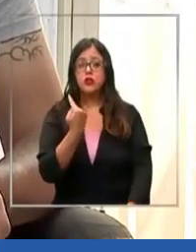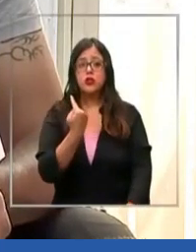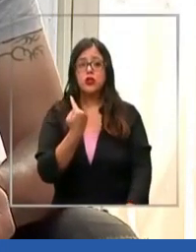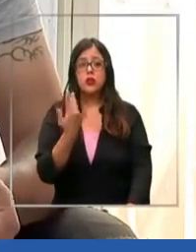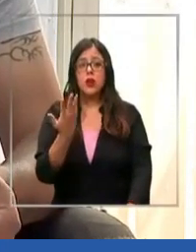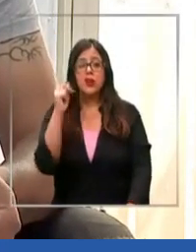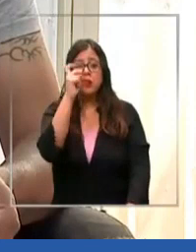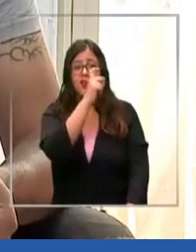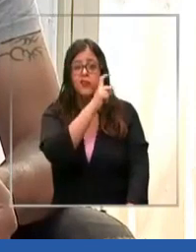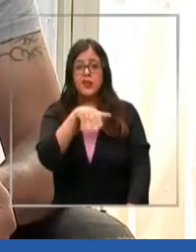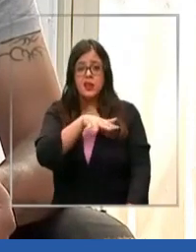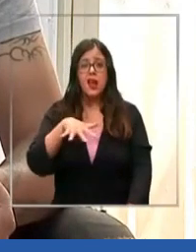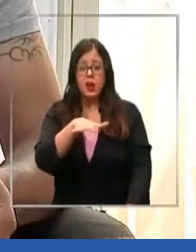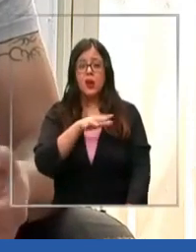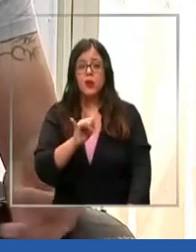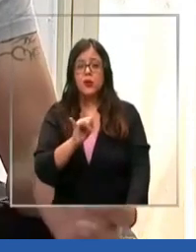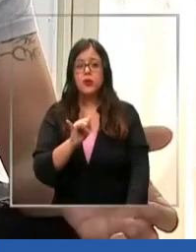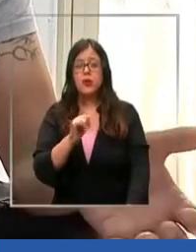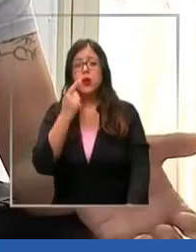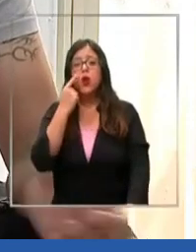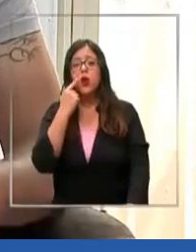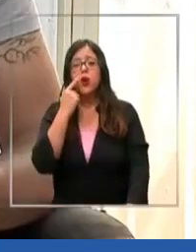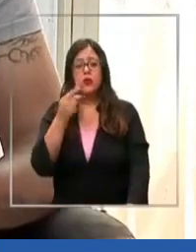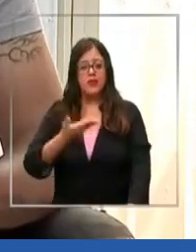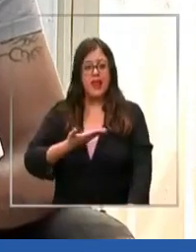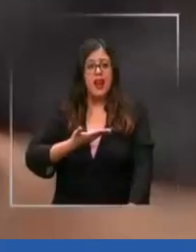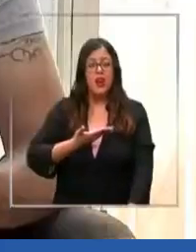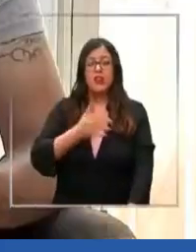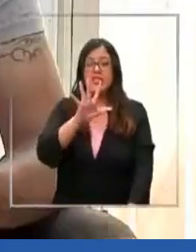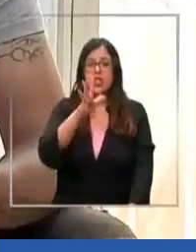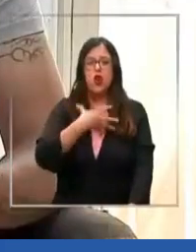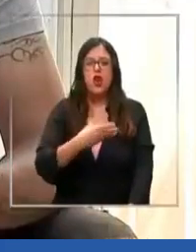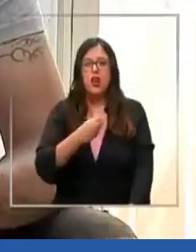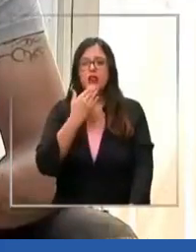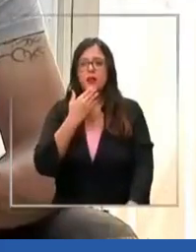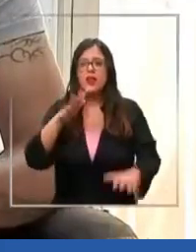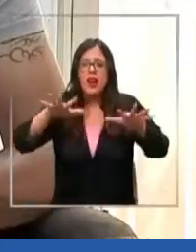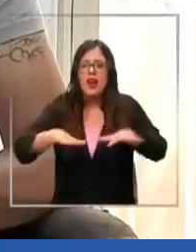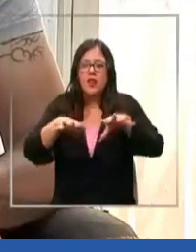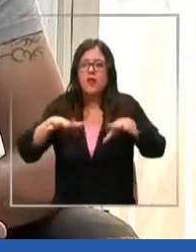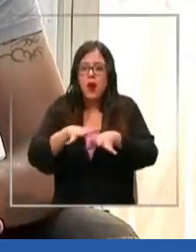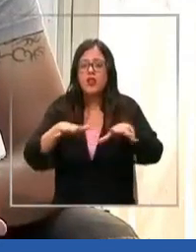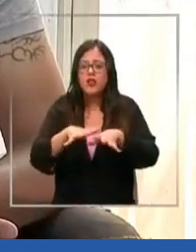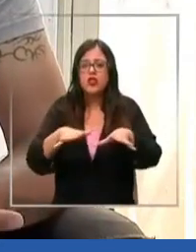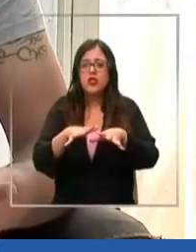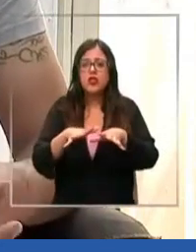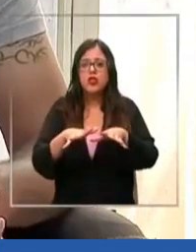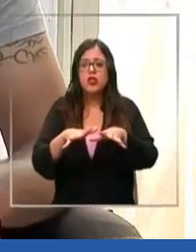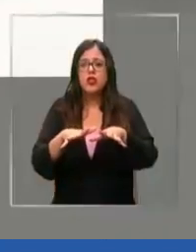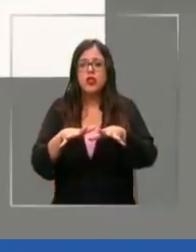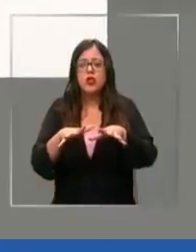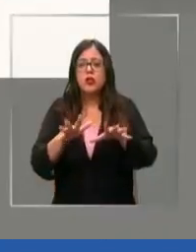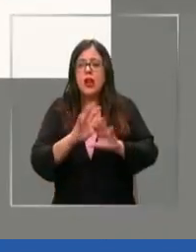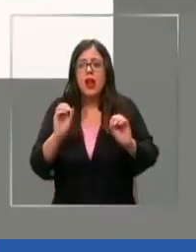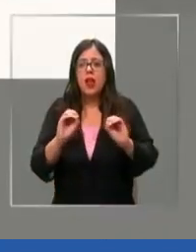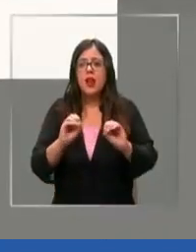es duro, duro porque... Como les digo, tenemos 5 hijos y tanto esfuerzo y para nada.